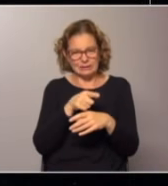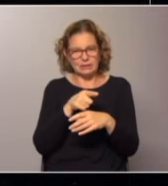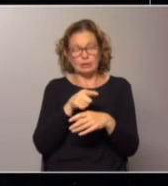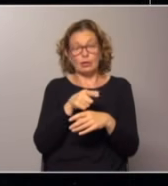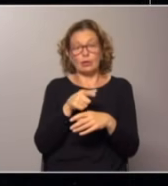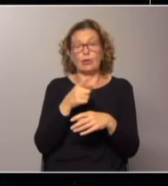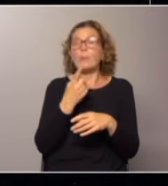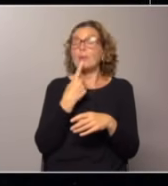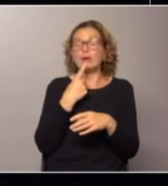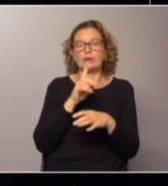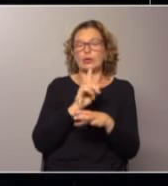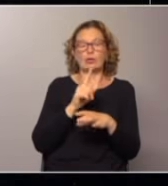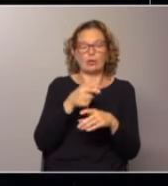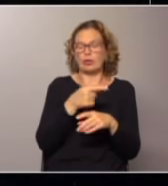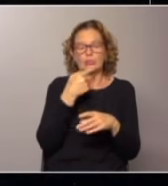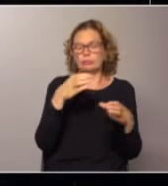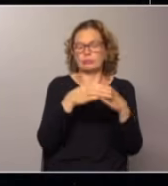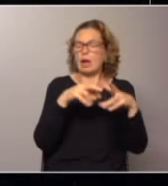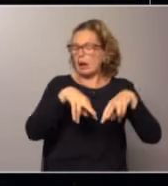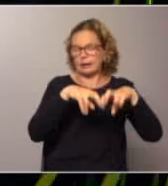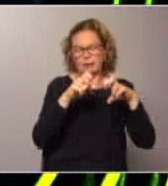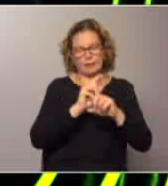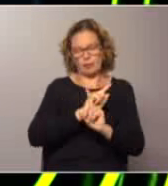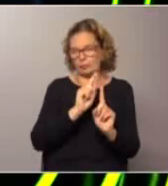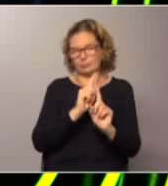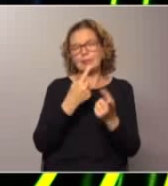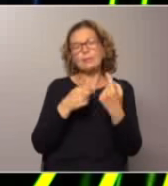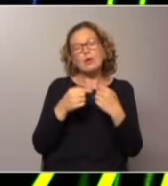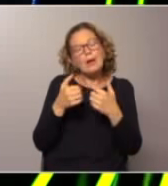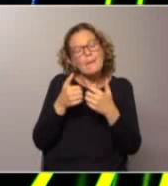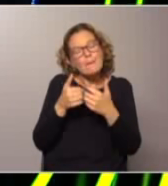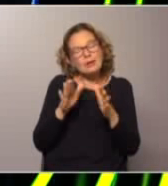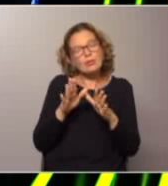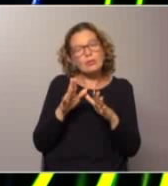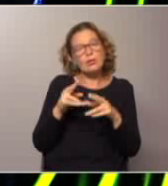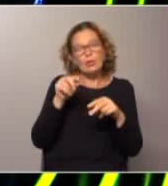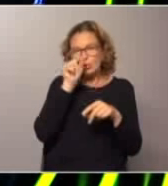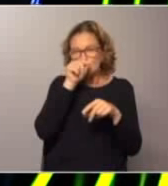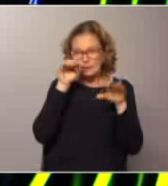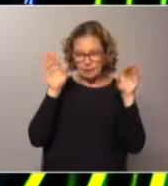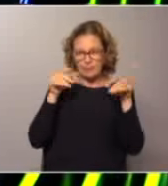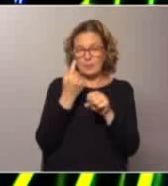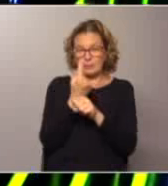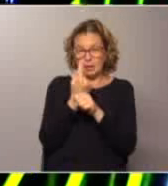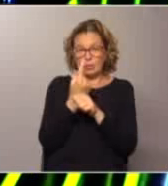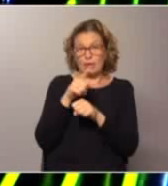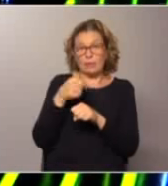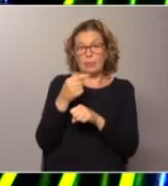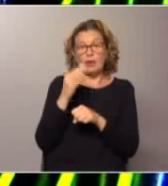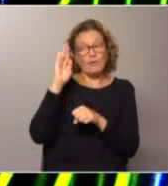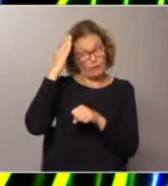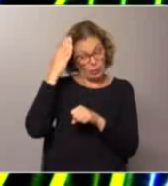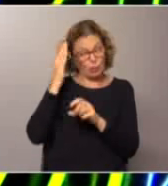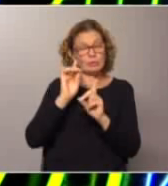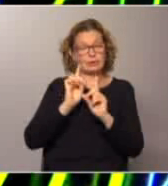no los pagaba y empezó a a el resto twitter primero y después por la presión facebook